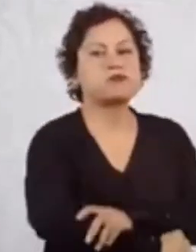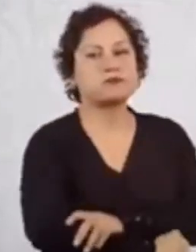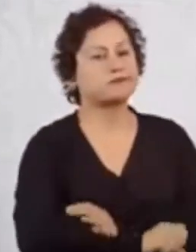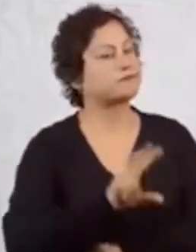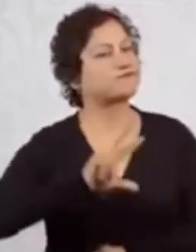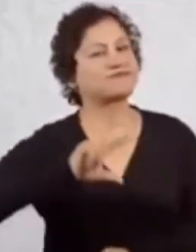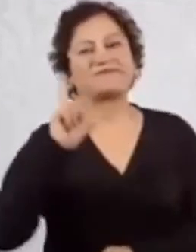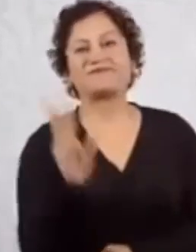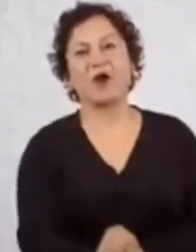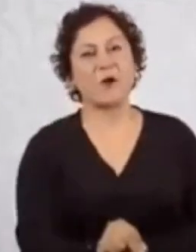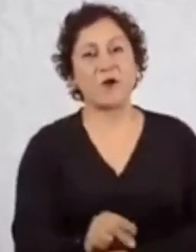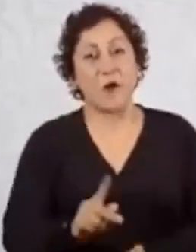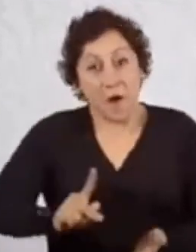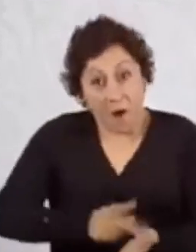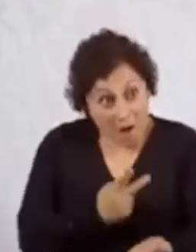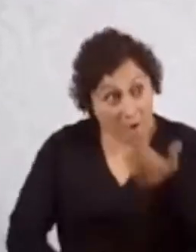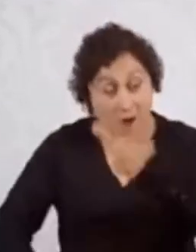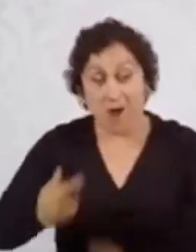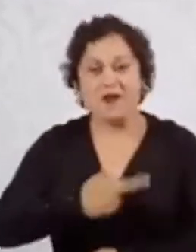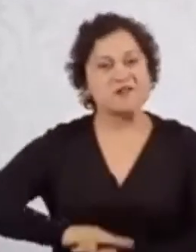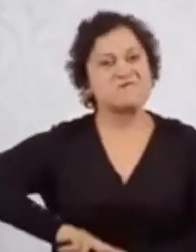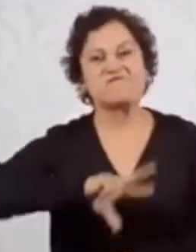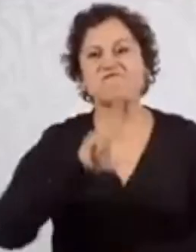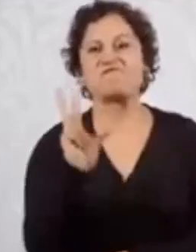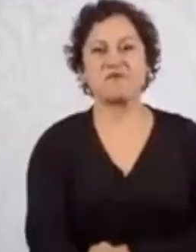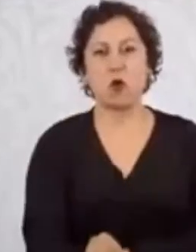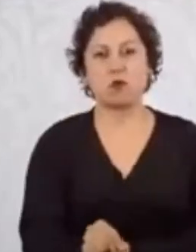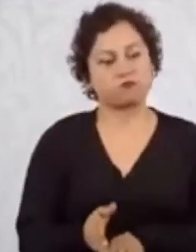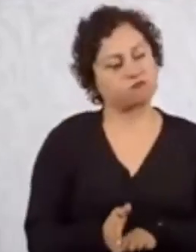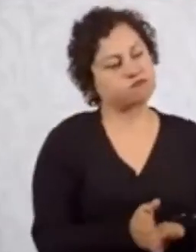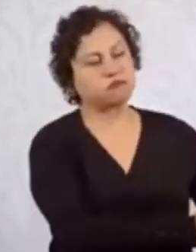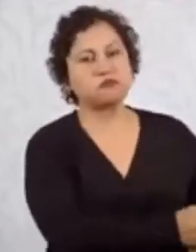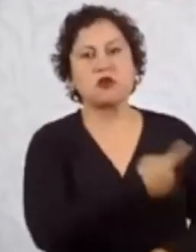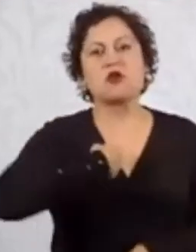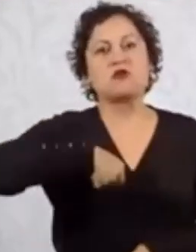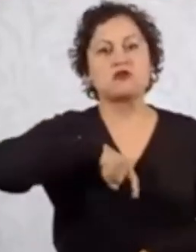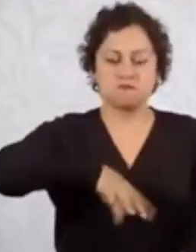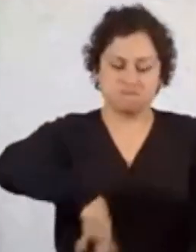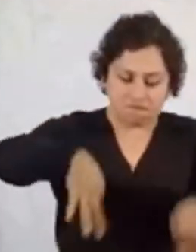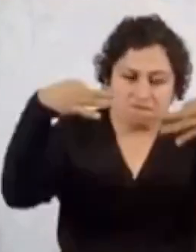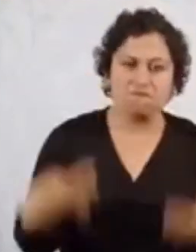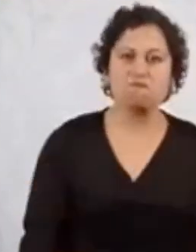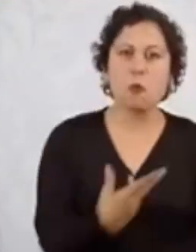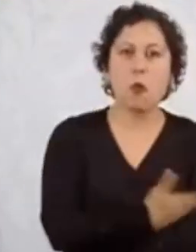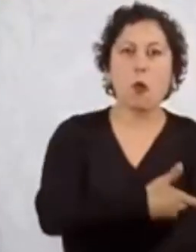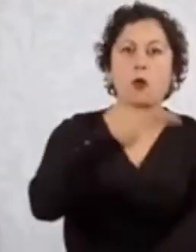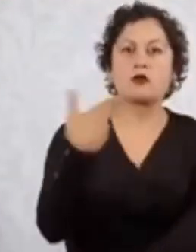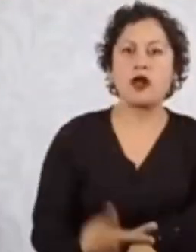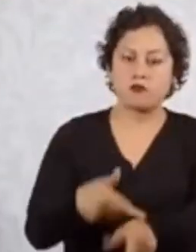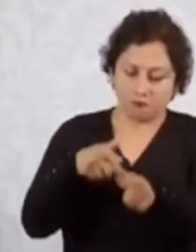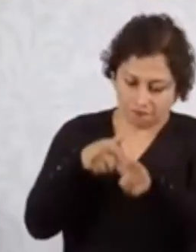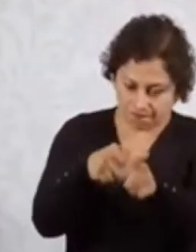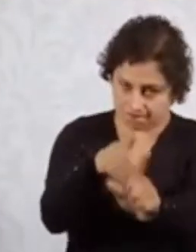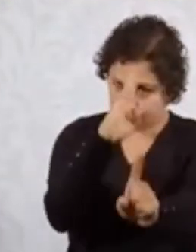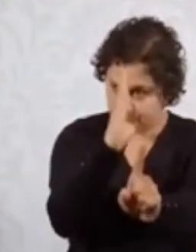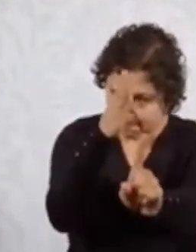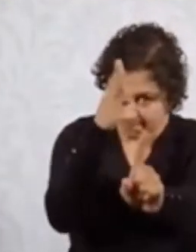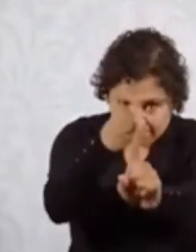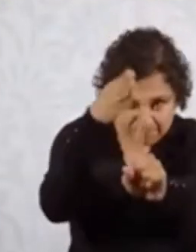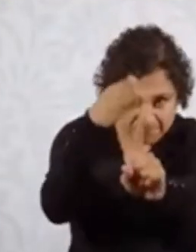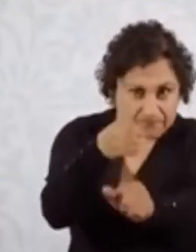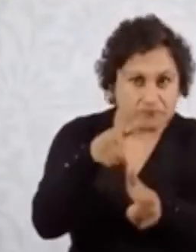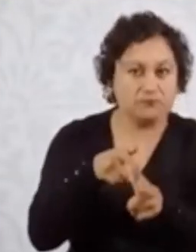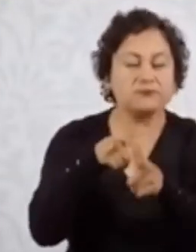al transísmico porque eso les ahorraría muchísimo dinero ante esta